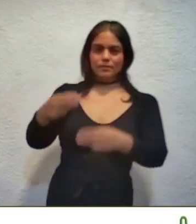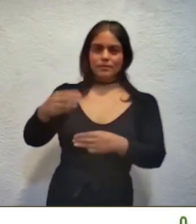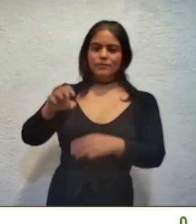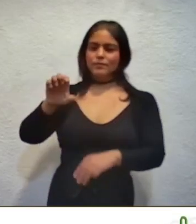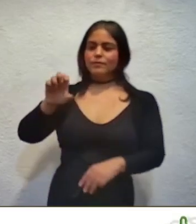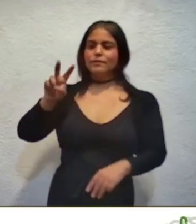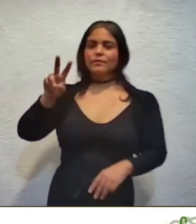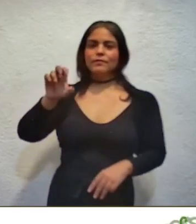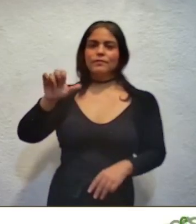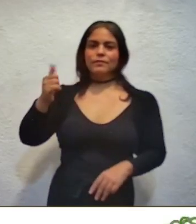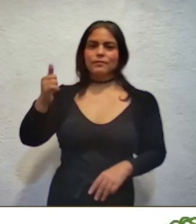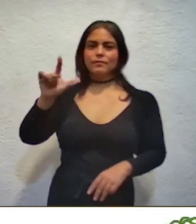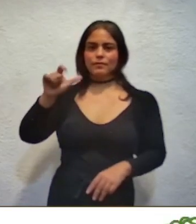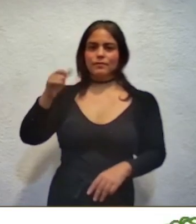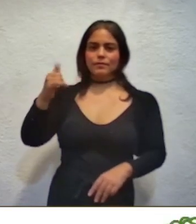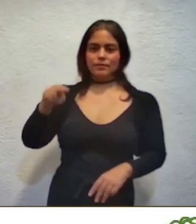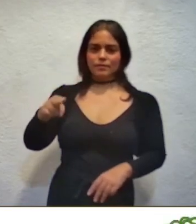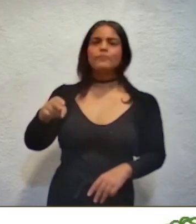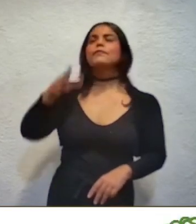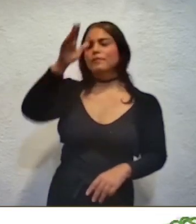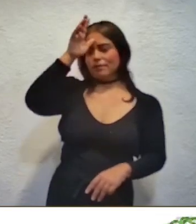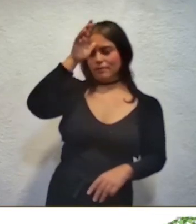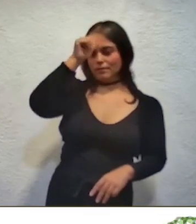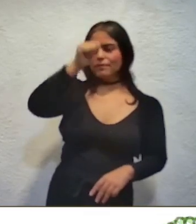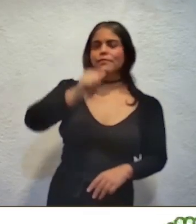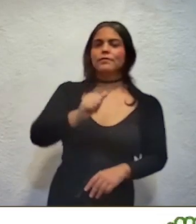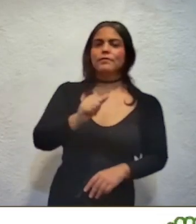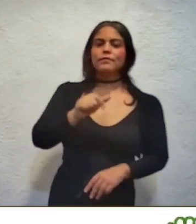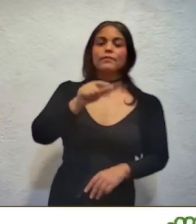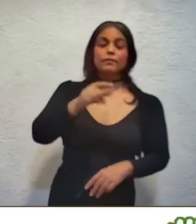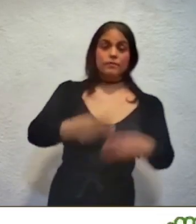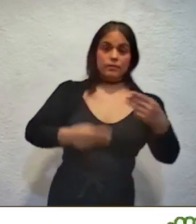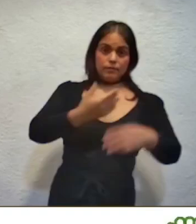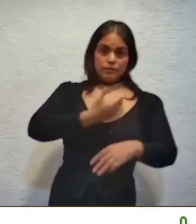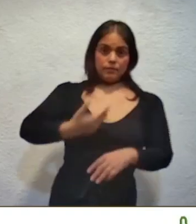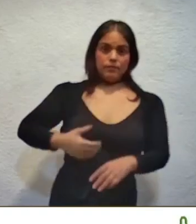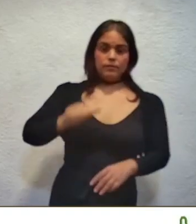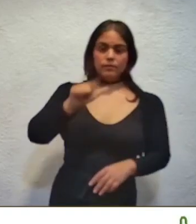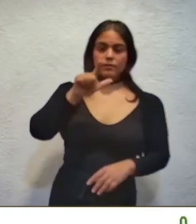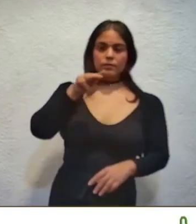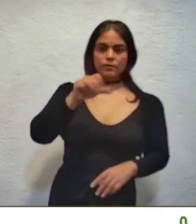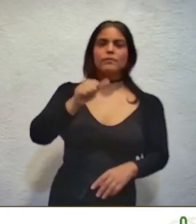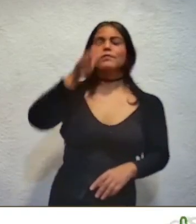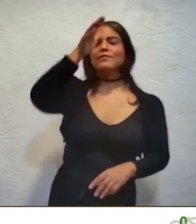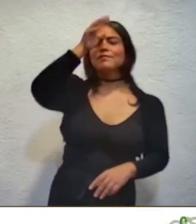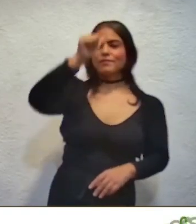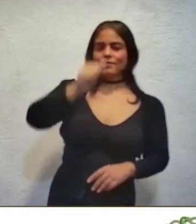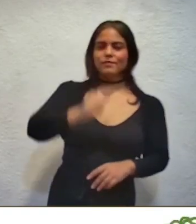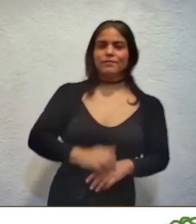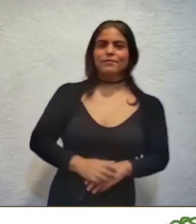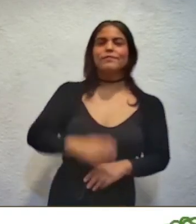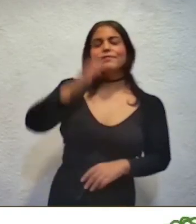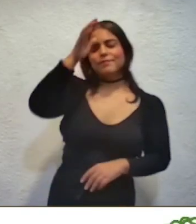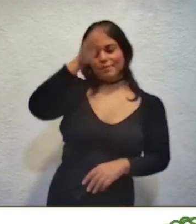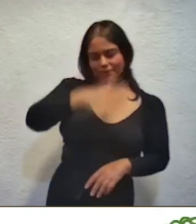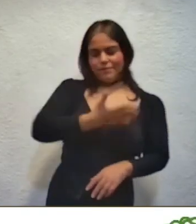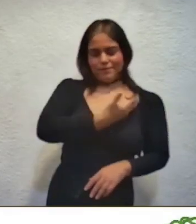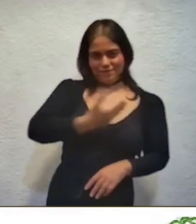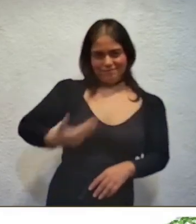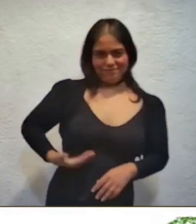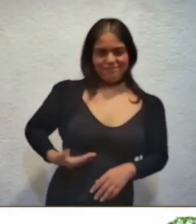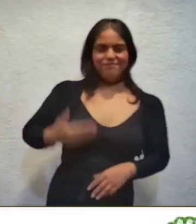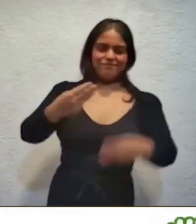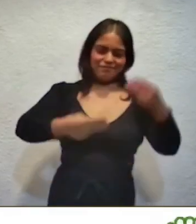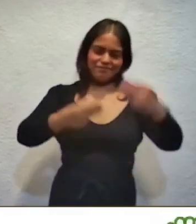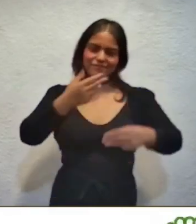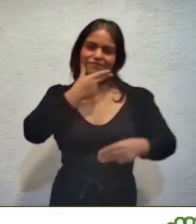Evelyn Rodríguez Sinol. A favor de los proyectos. Magistrada ponente Almadelia Eugenio Alcaraz. Con los proyectos. Magistrada presidenta, magistrada,